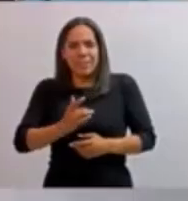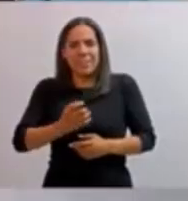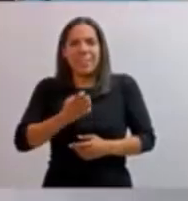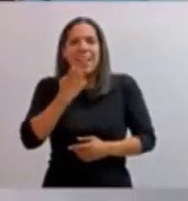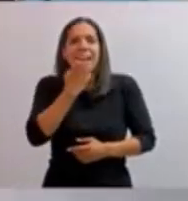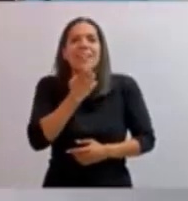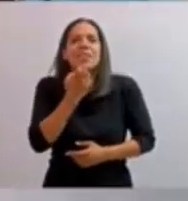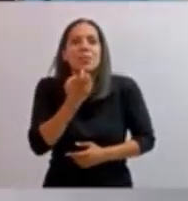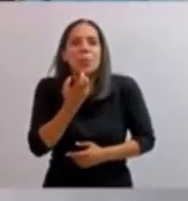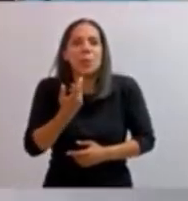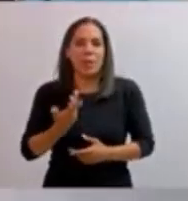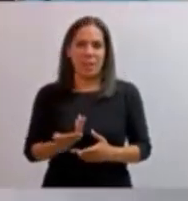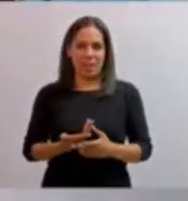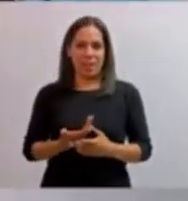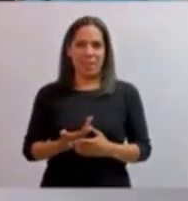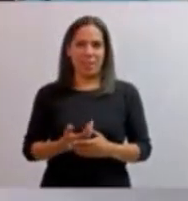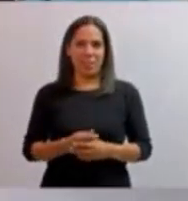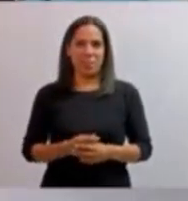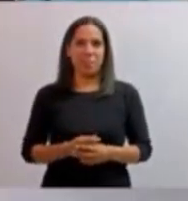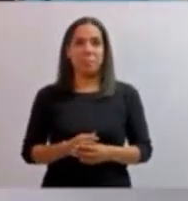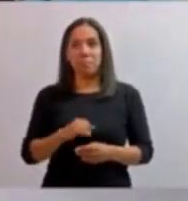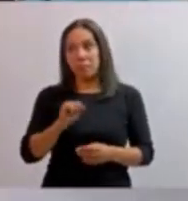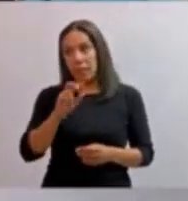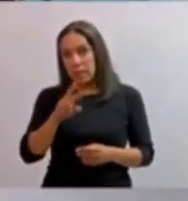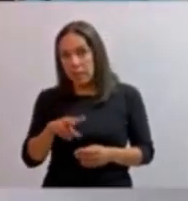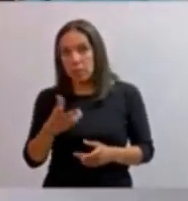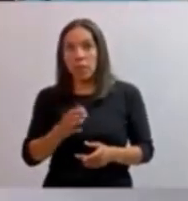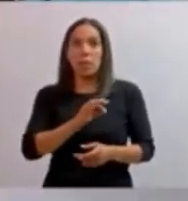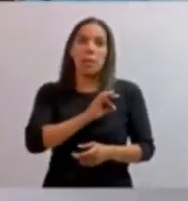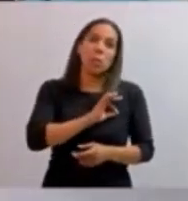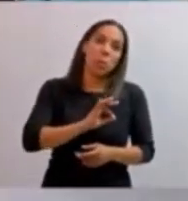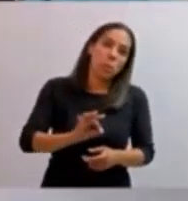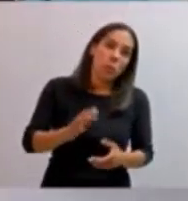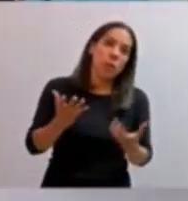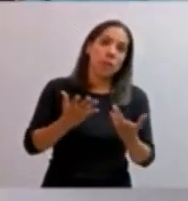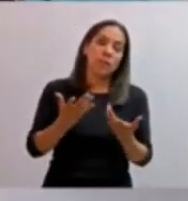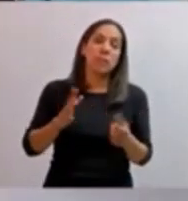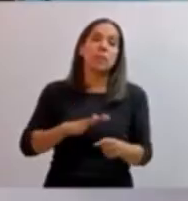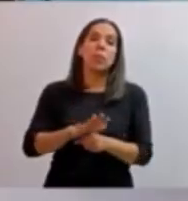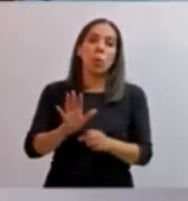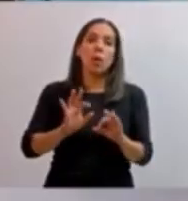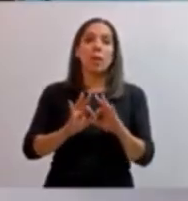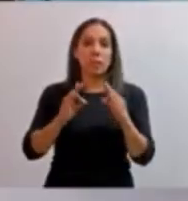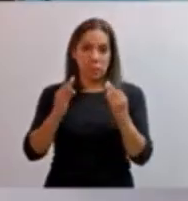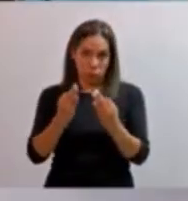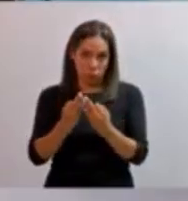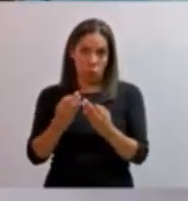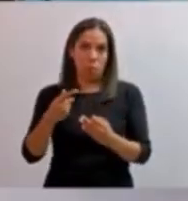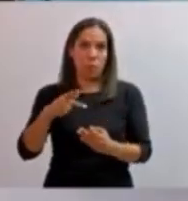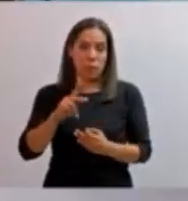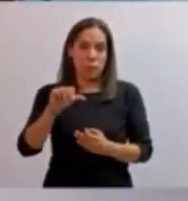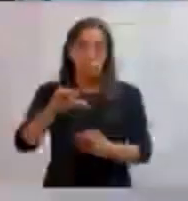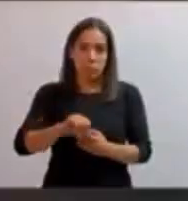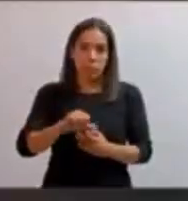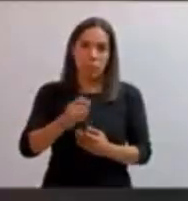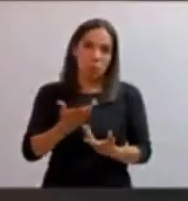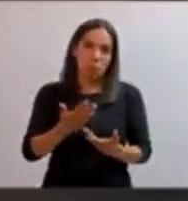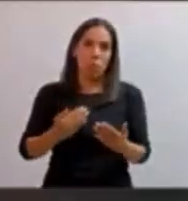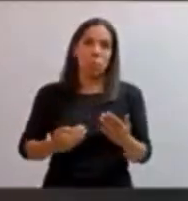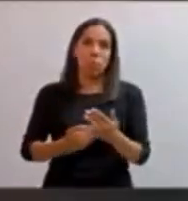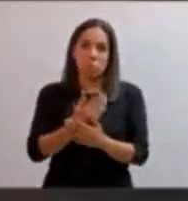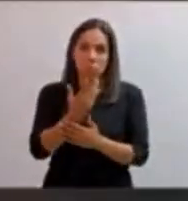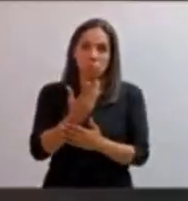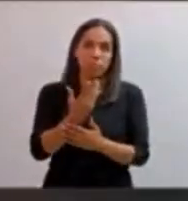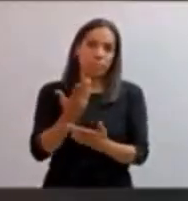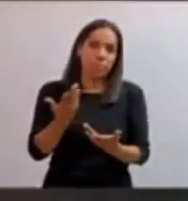movilización y de gestión de habilidades directivas y docentes que hoy la nueva escuela